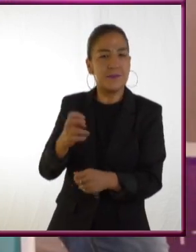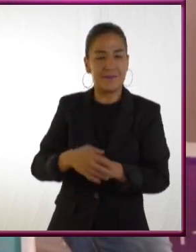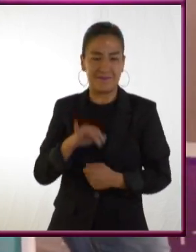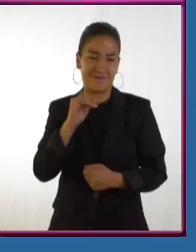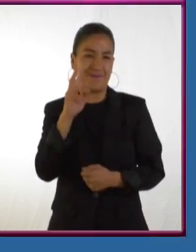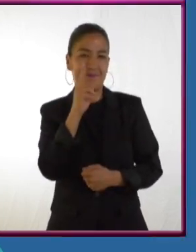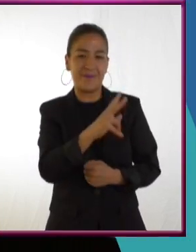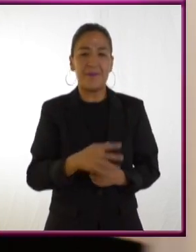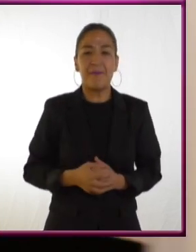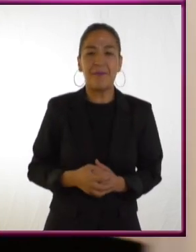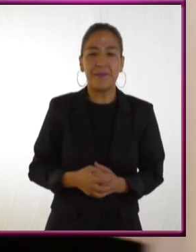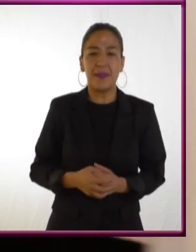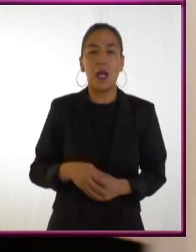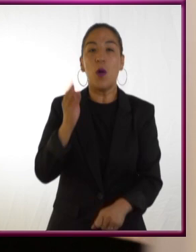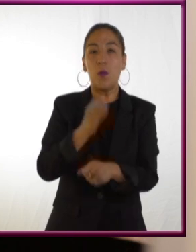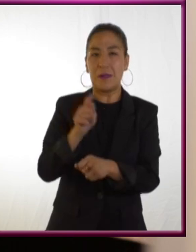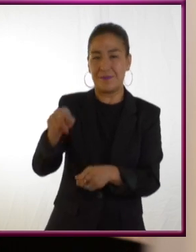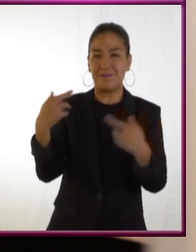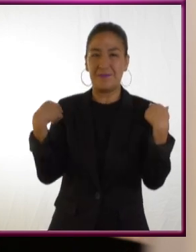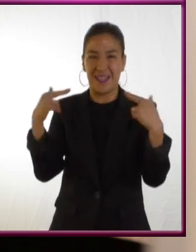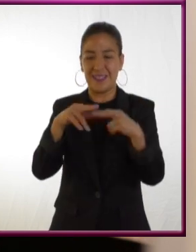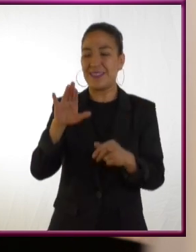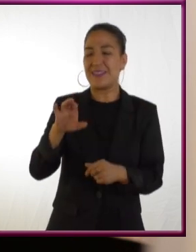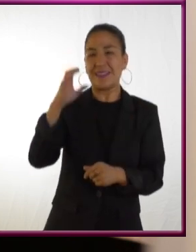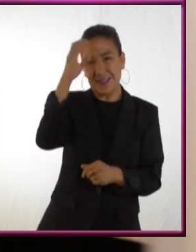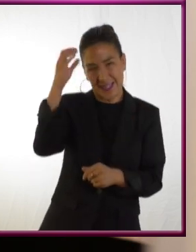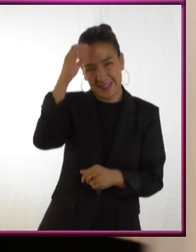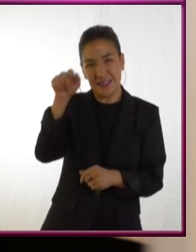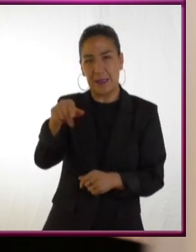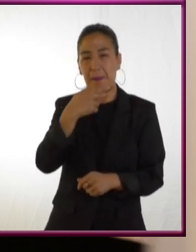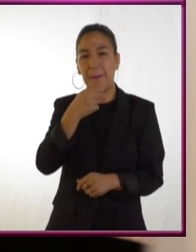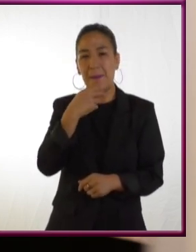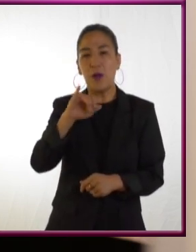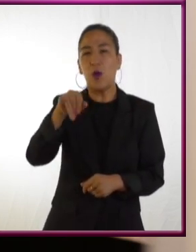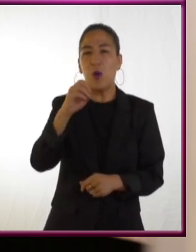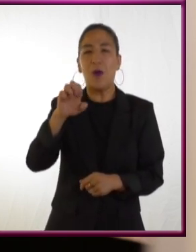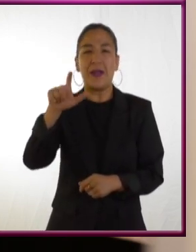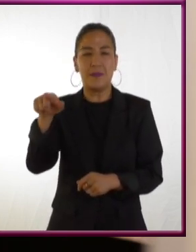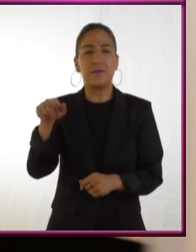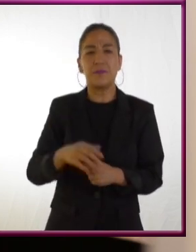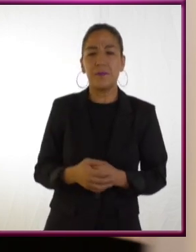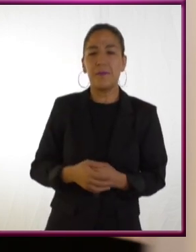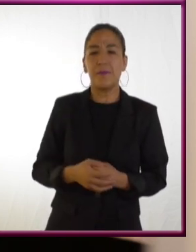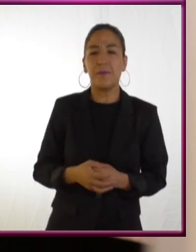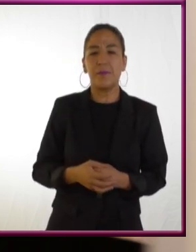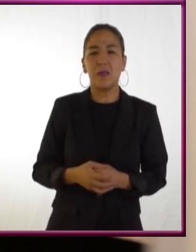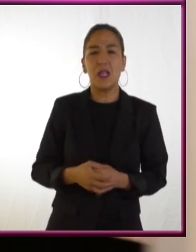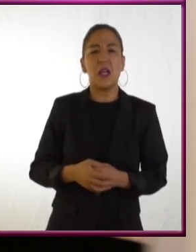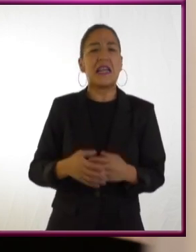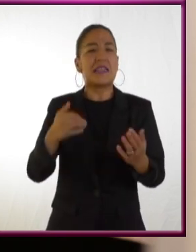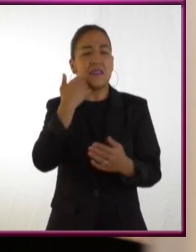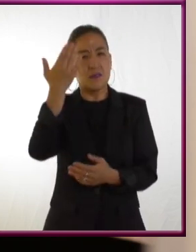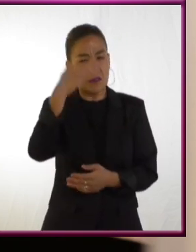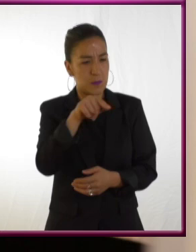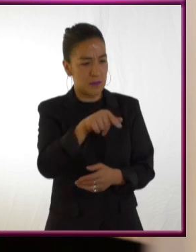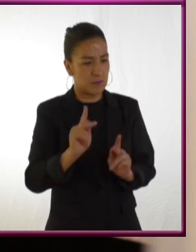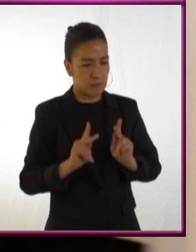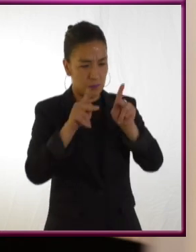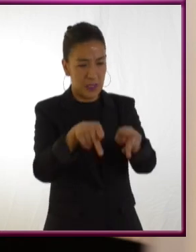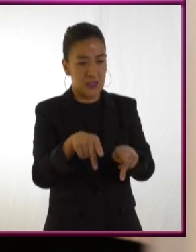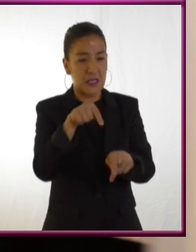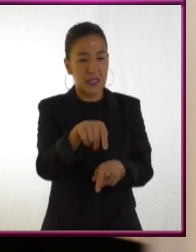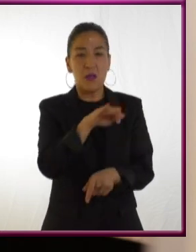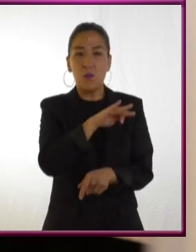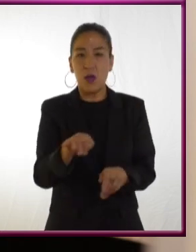Vamos. Seguimos con el maestro en ciencias Joel Espinosa Longi. Nos gustaría saber si entonces el problema de los puentes de